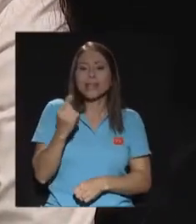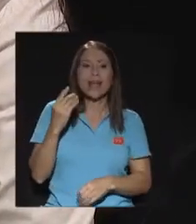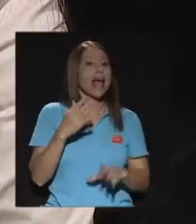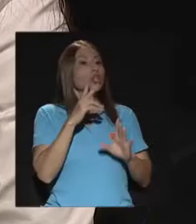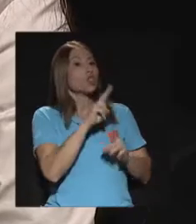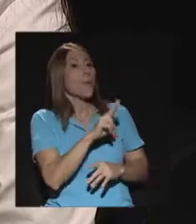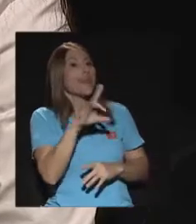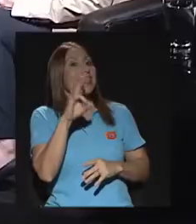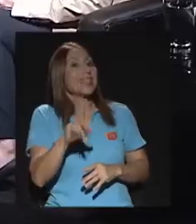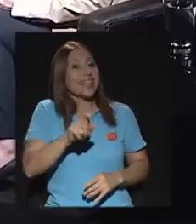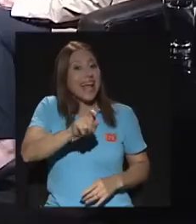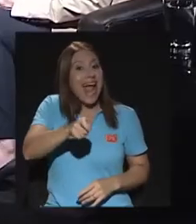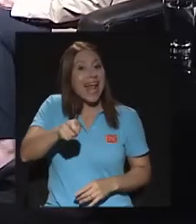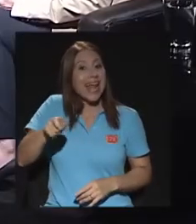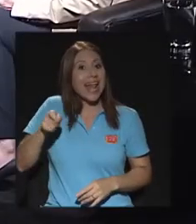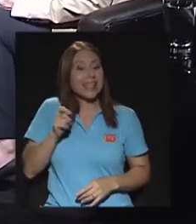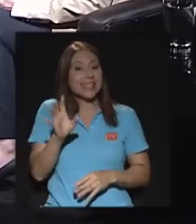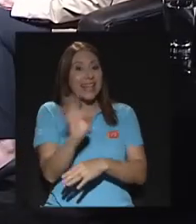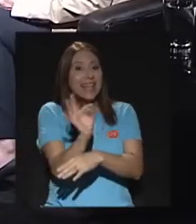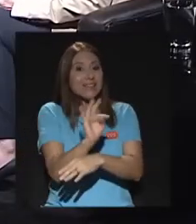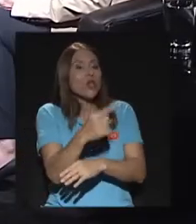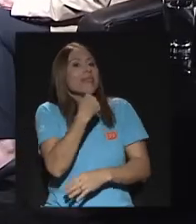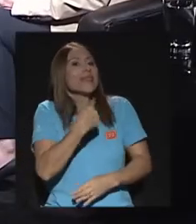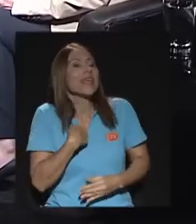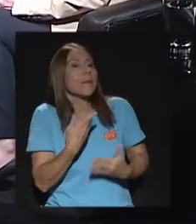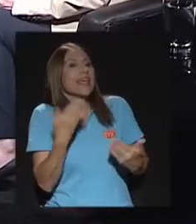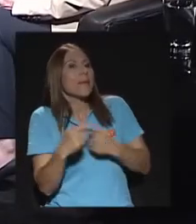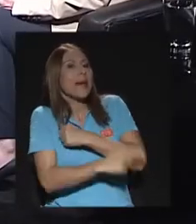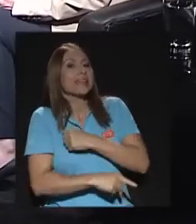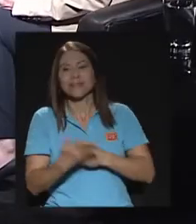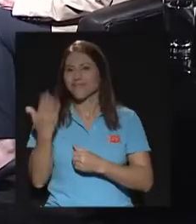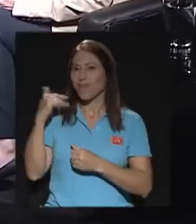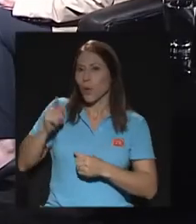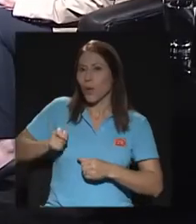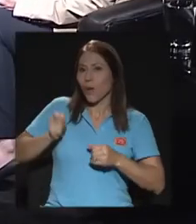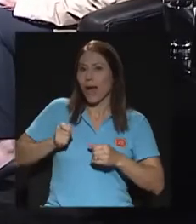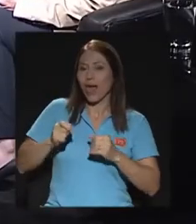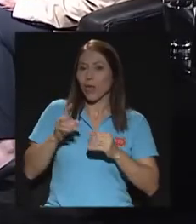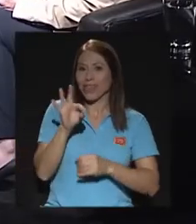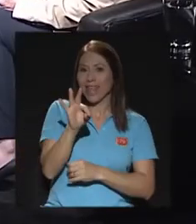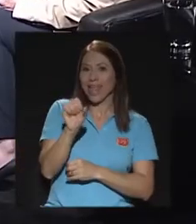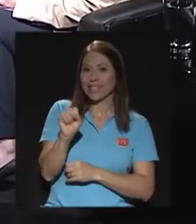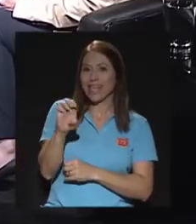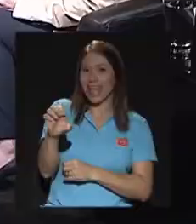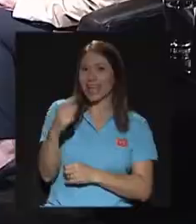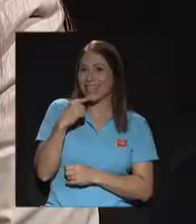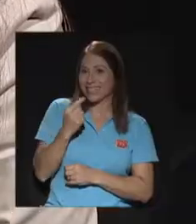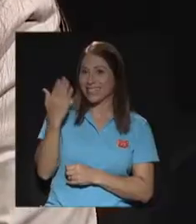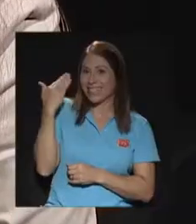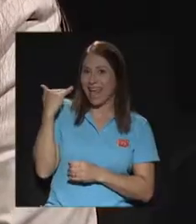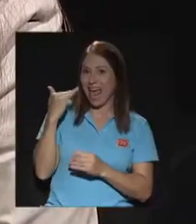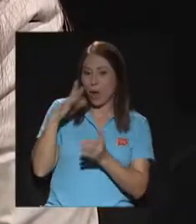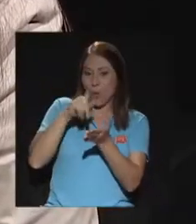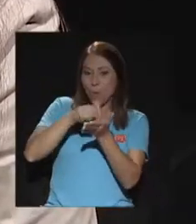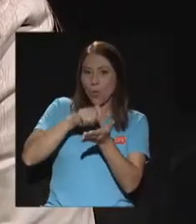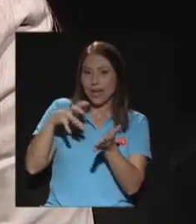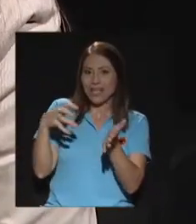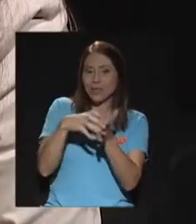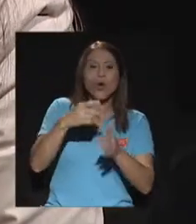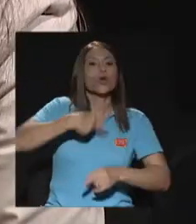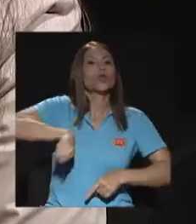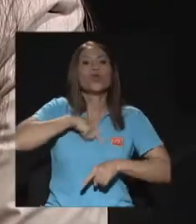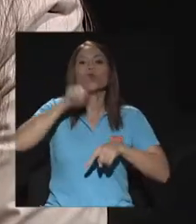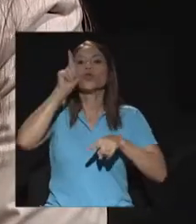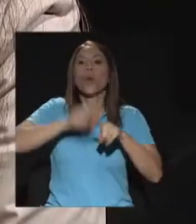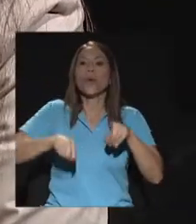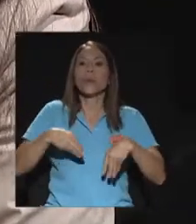un abogado del Tribunal Supremo de Televisión. Dígame qué país. Un abogado del Tribunal Supremo de Elecciones decía un día de estos en una publicación: no podemos alimentar la gula.